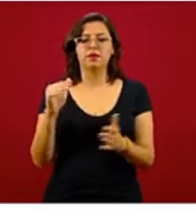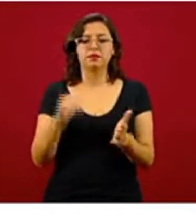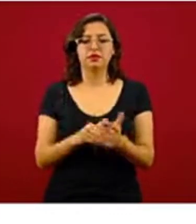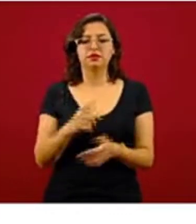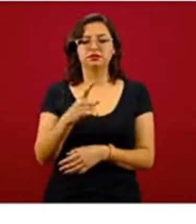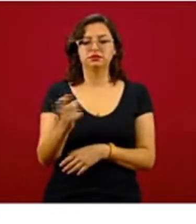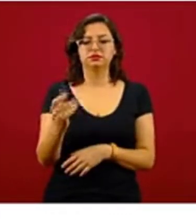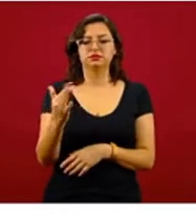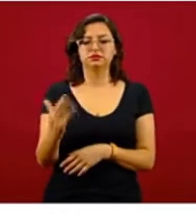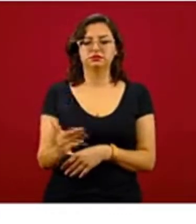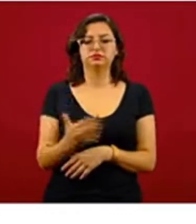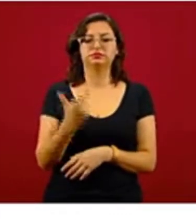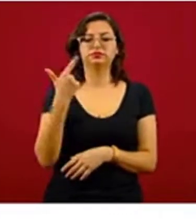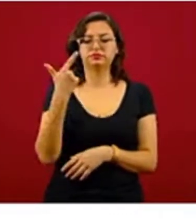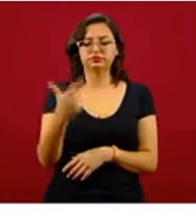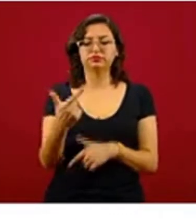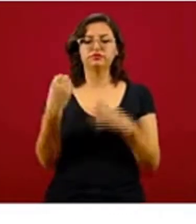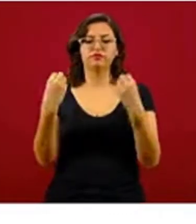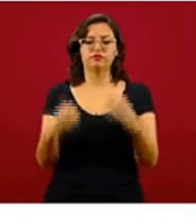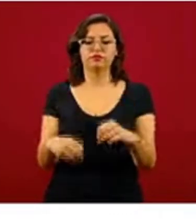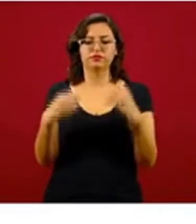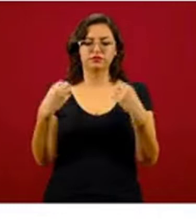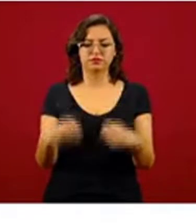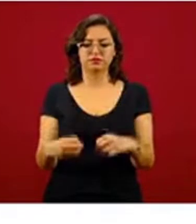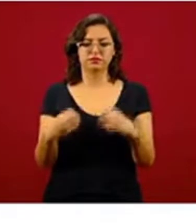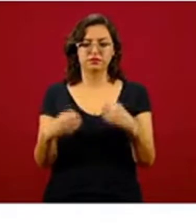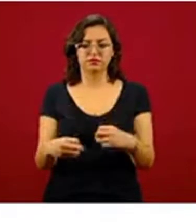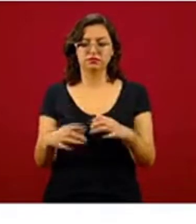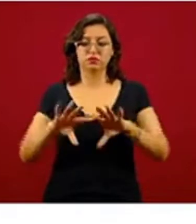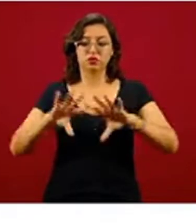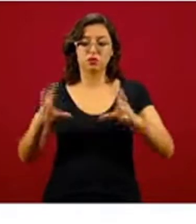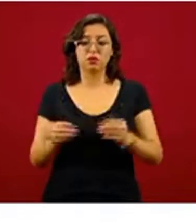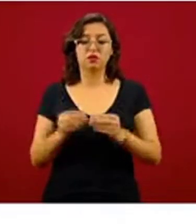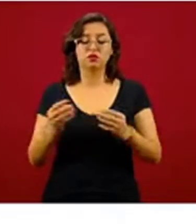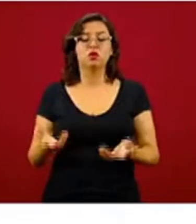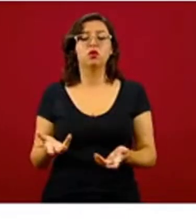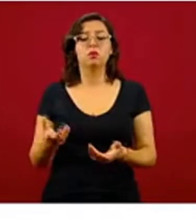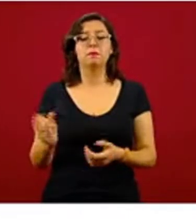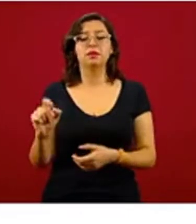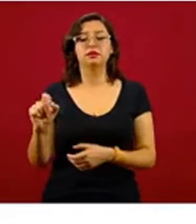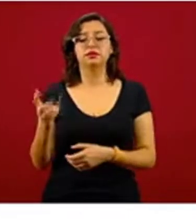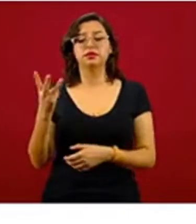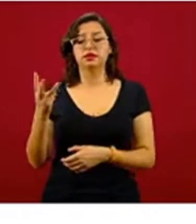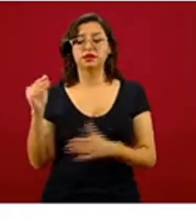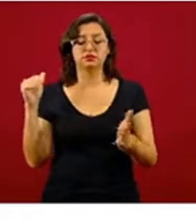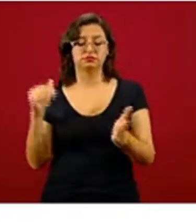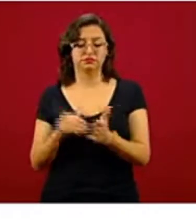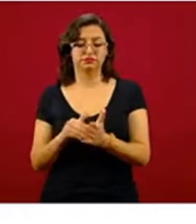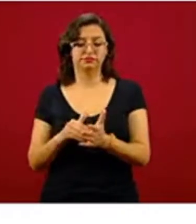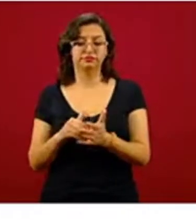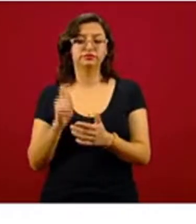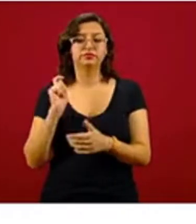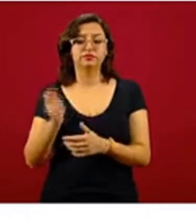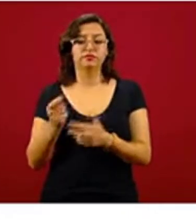9.157 camas generales ocupadas de un total de 23.497. Todavía están disponibles